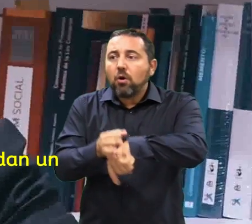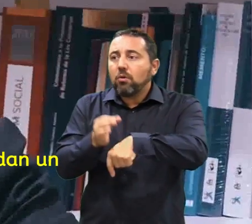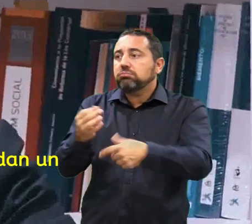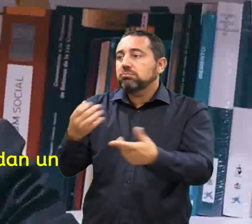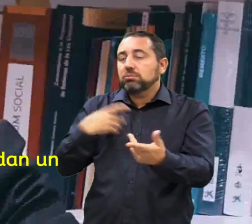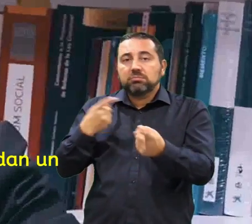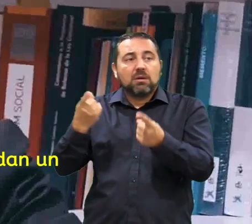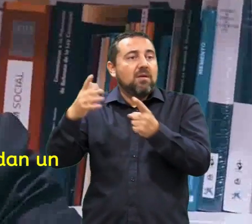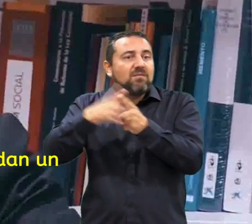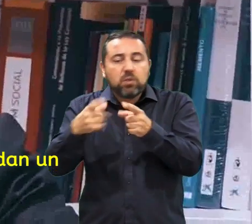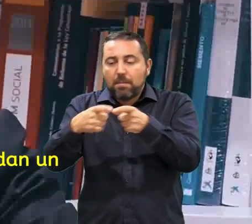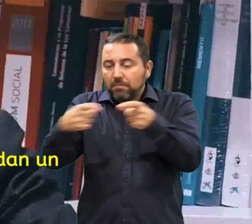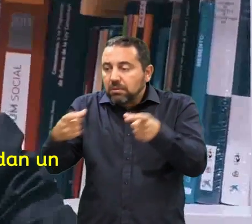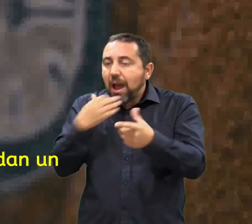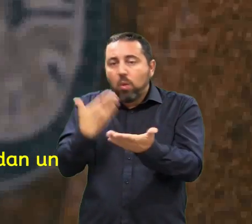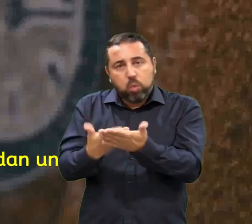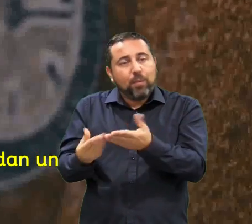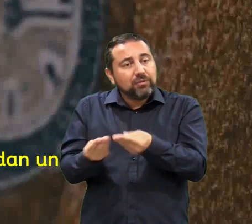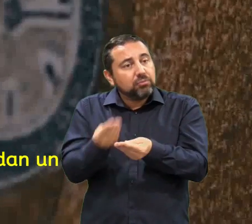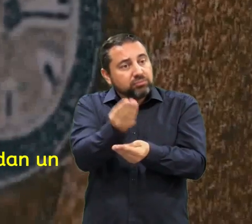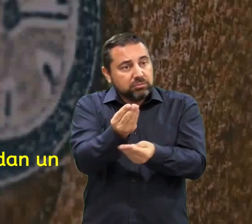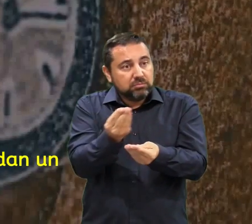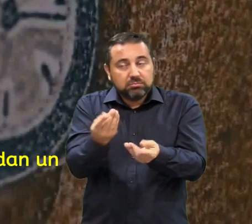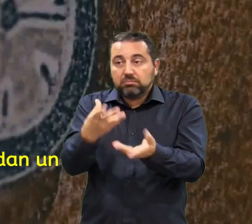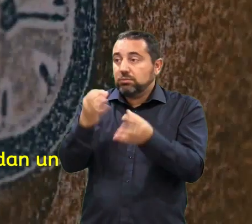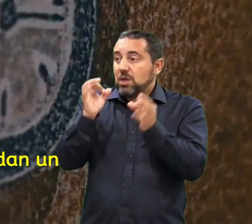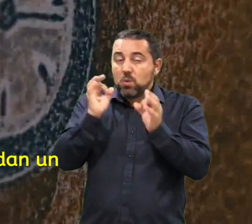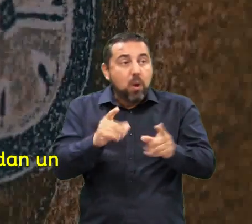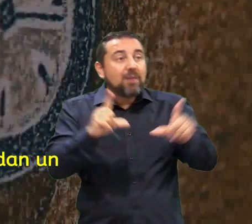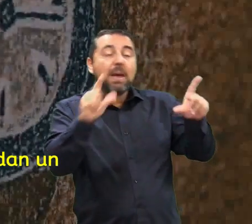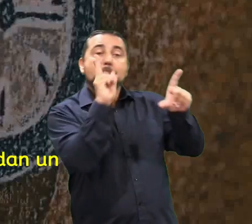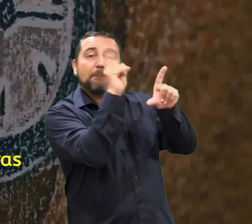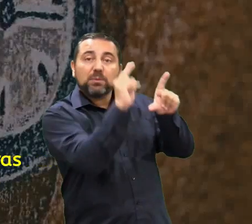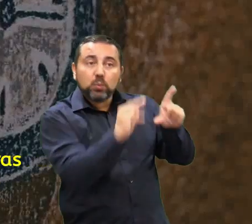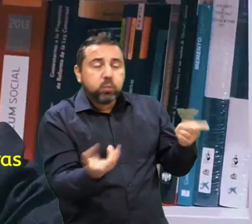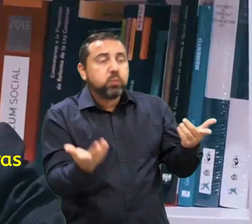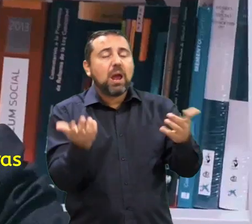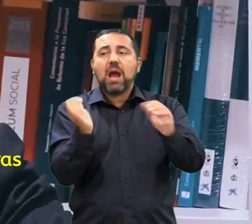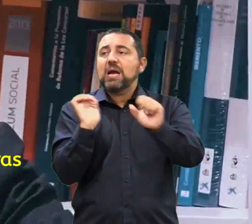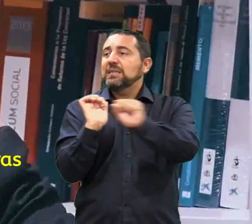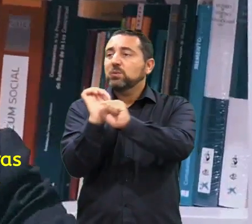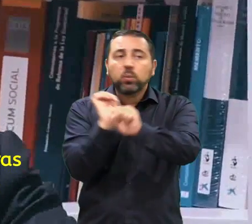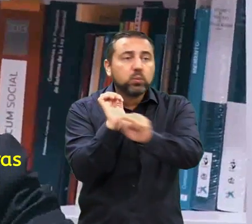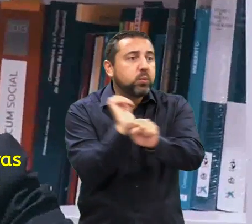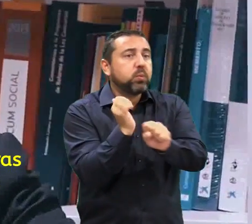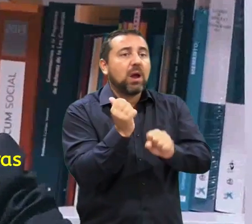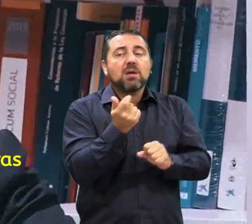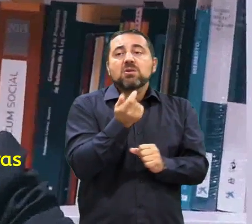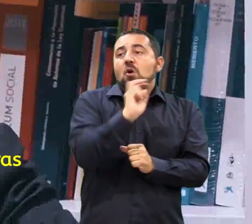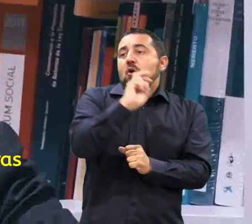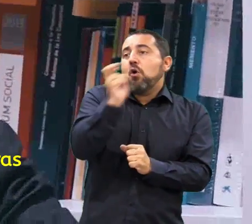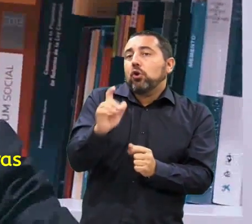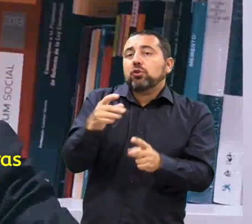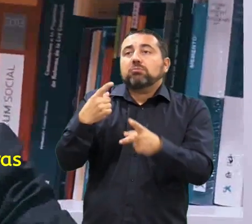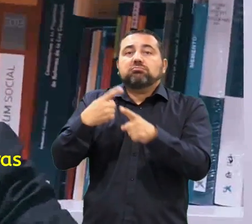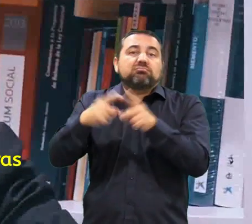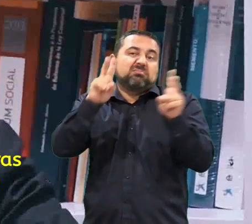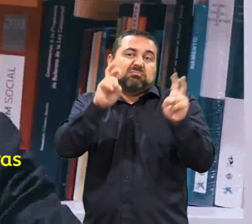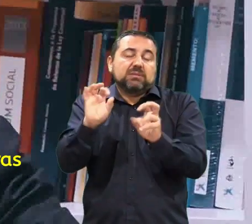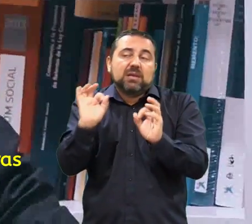automóvil o un reloj, te dan un recibo, te dan un documento, y quizá con la pintura, la